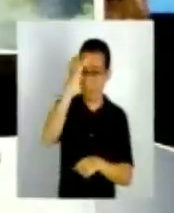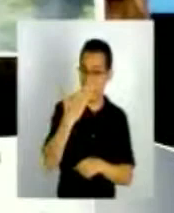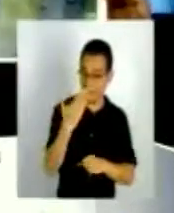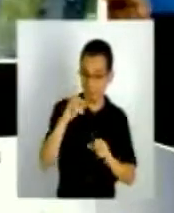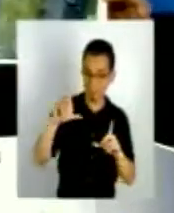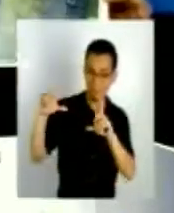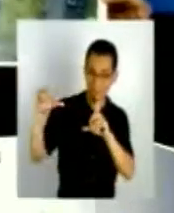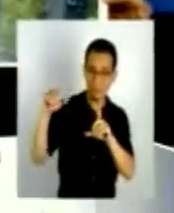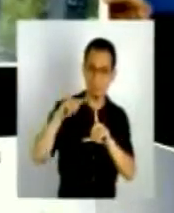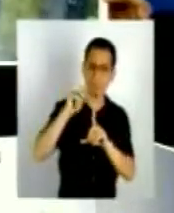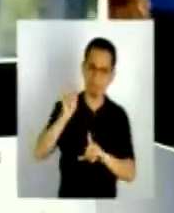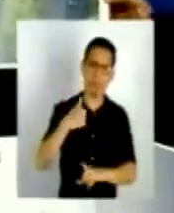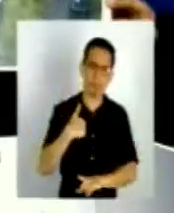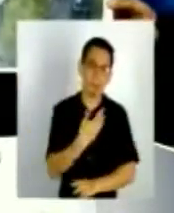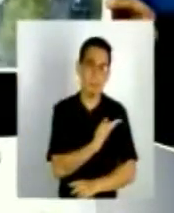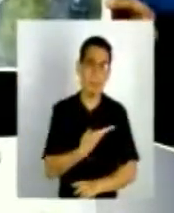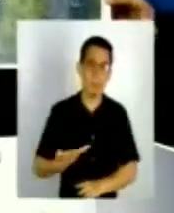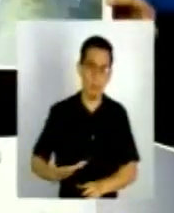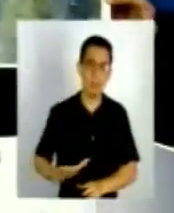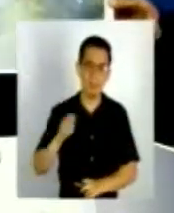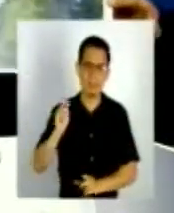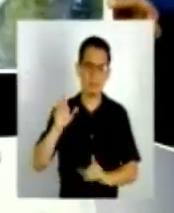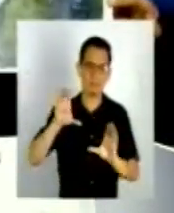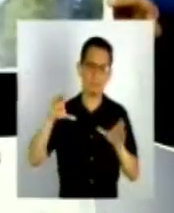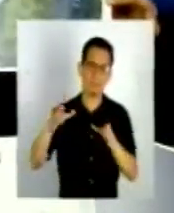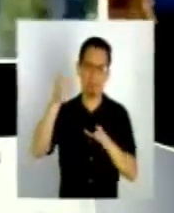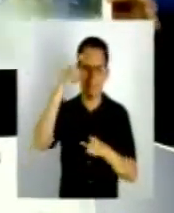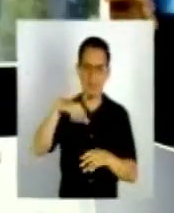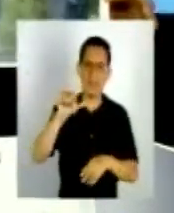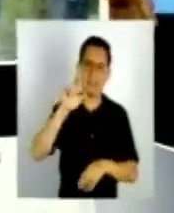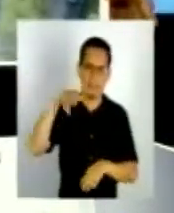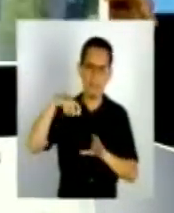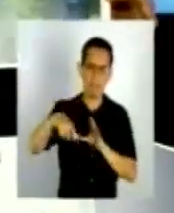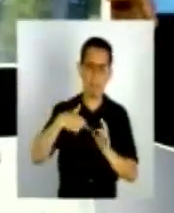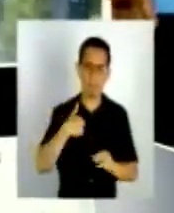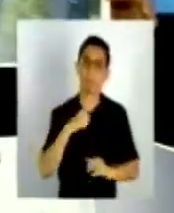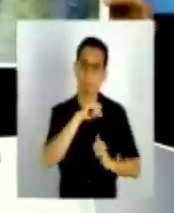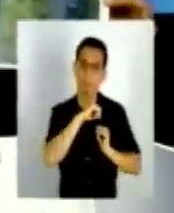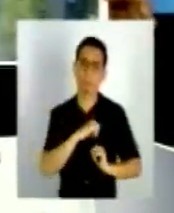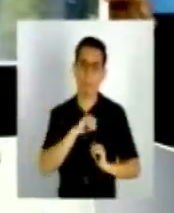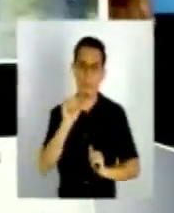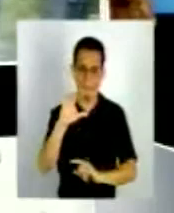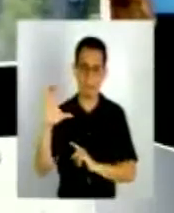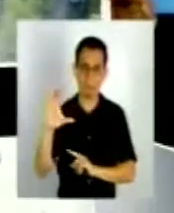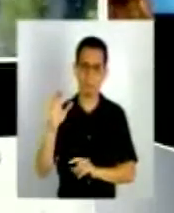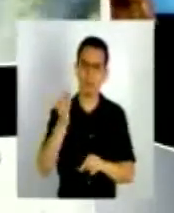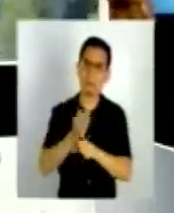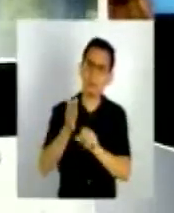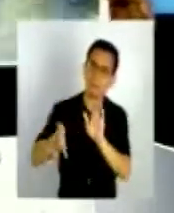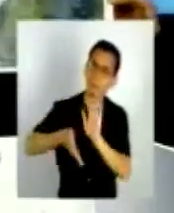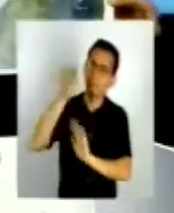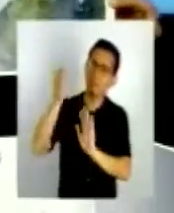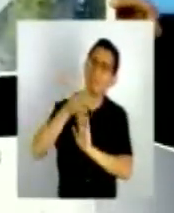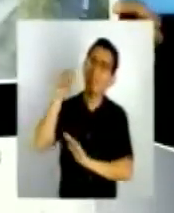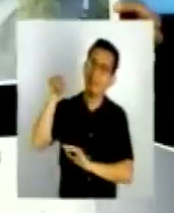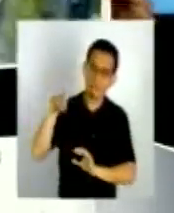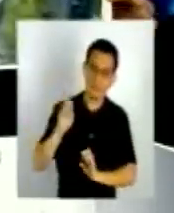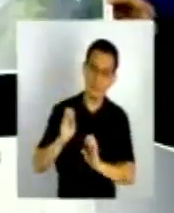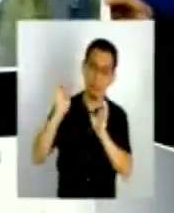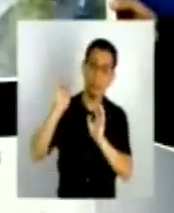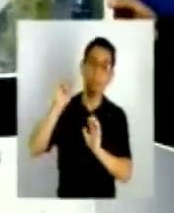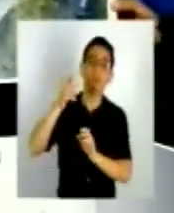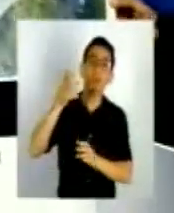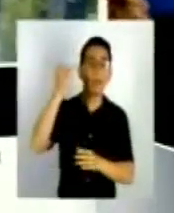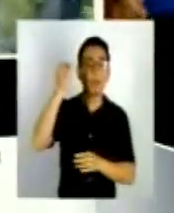mecánica de revisión como hicimos con el primer debate, cuando se discutieron propuestas sobre